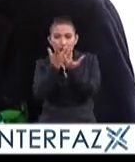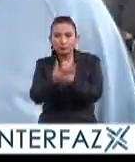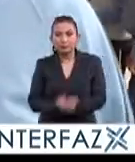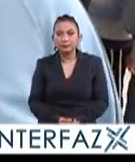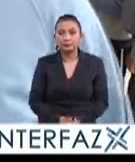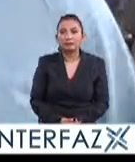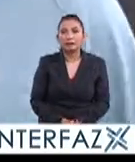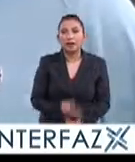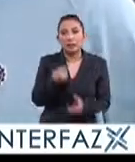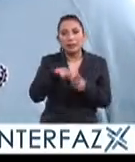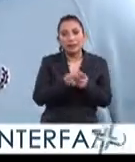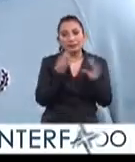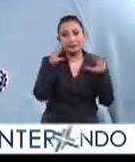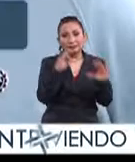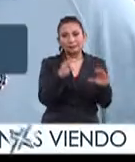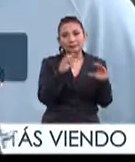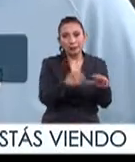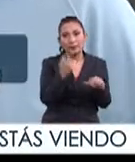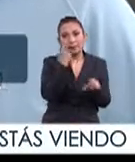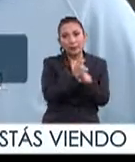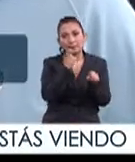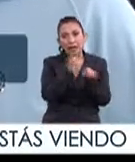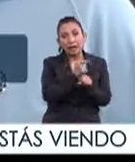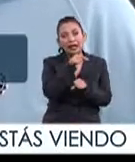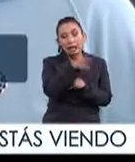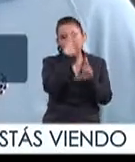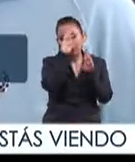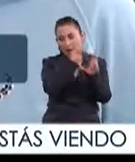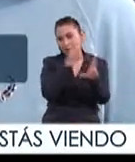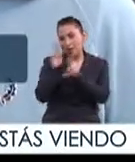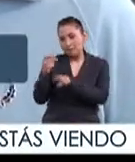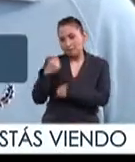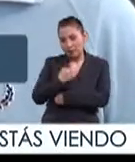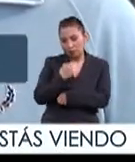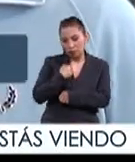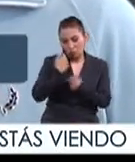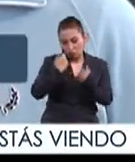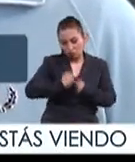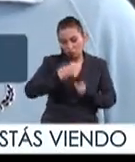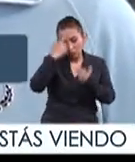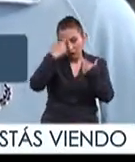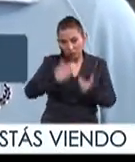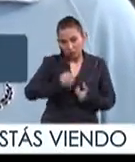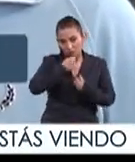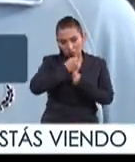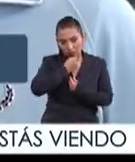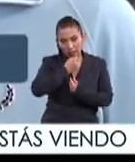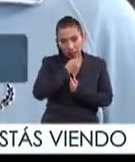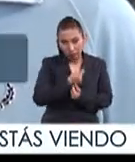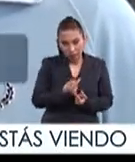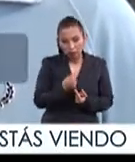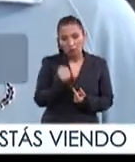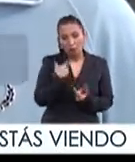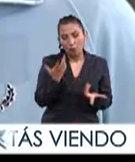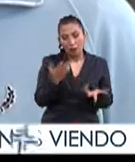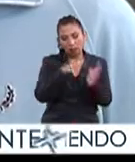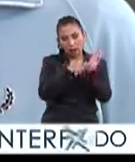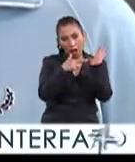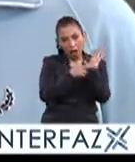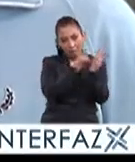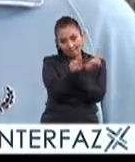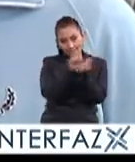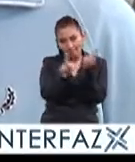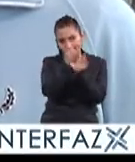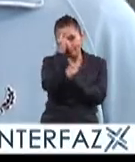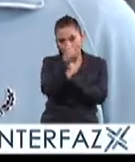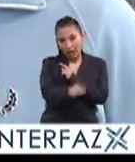expresarlos. Para empezar les enseñamos primero lo que era respetarse uno mismo como niños, dar unas reglas de